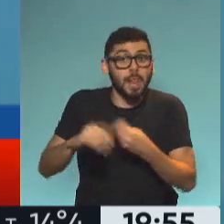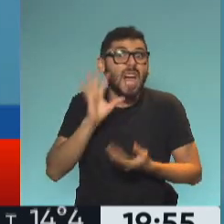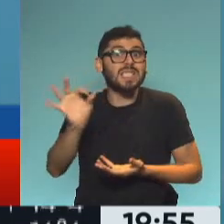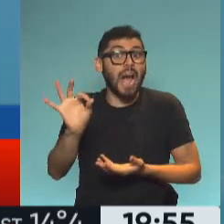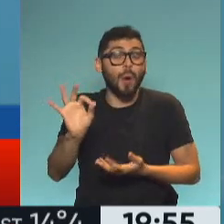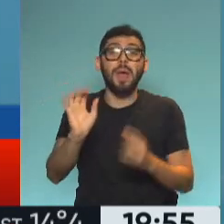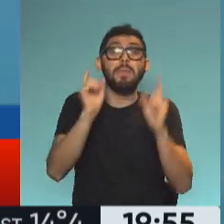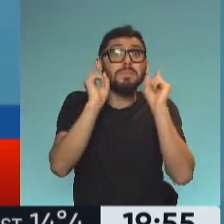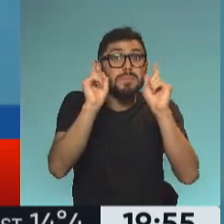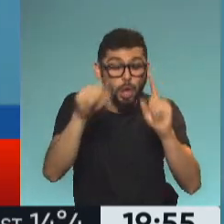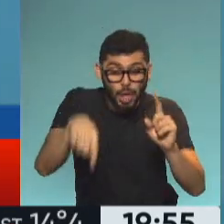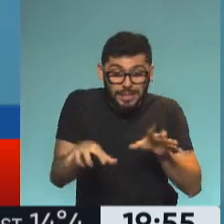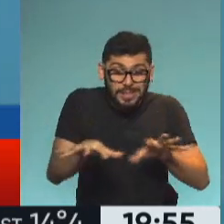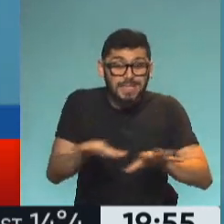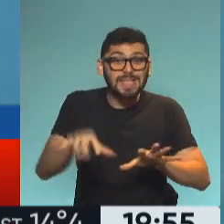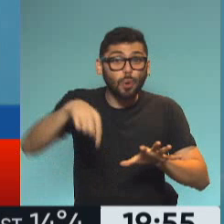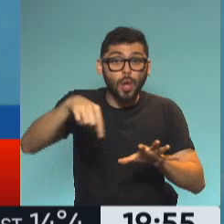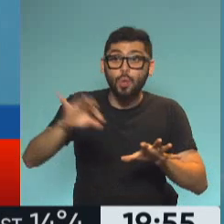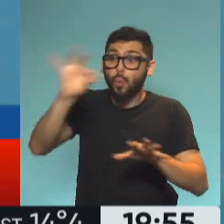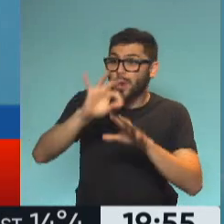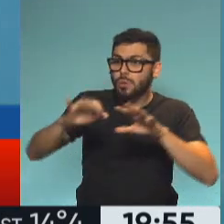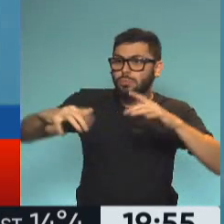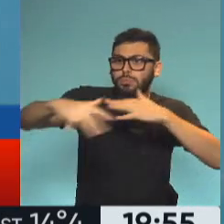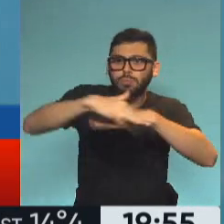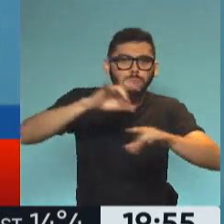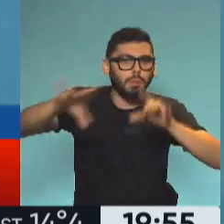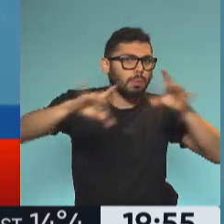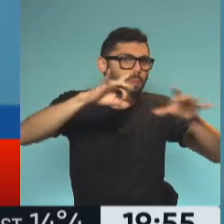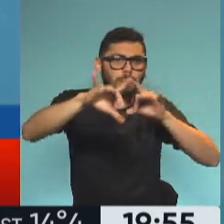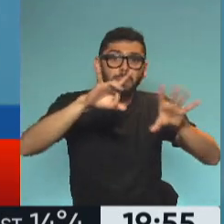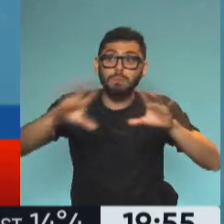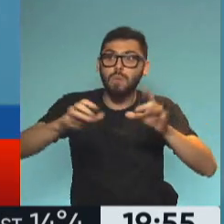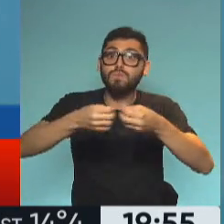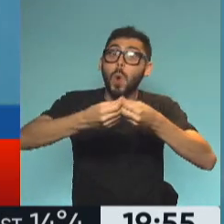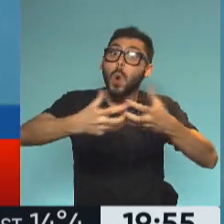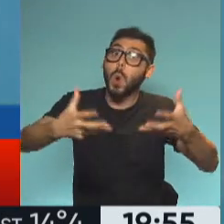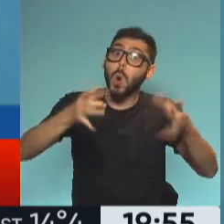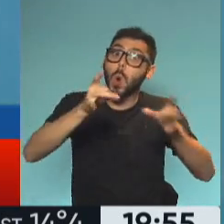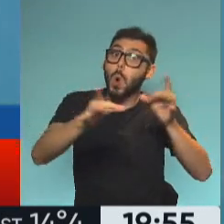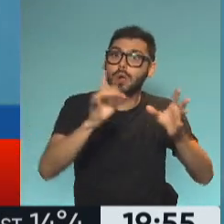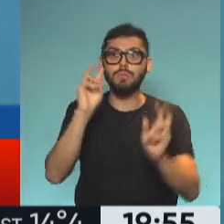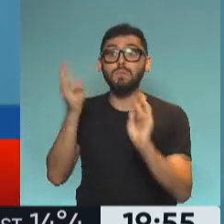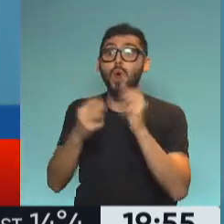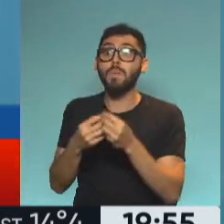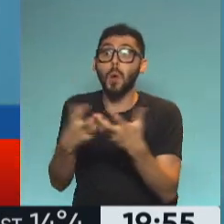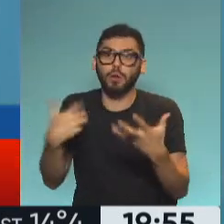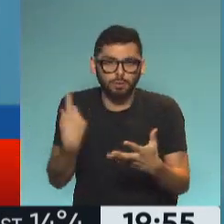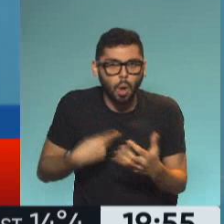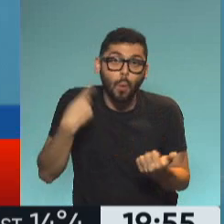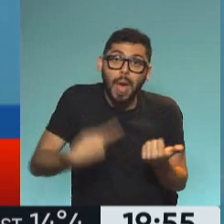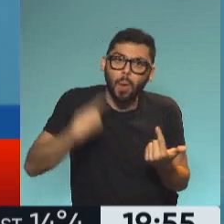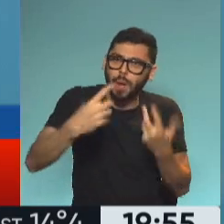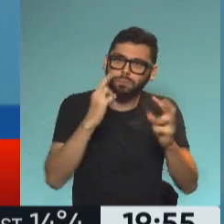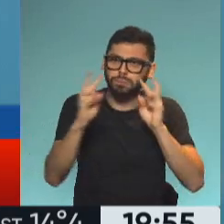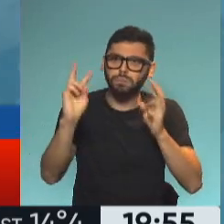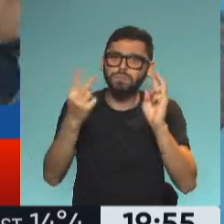Ahora, en este contexto de circulación comunitaria del virus, de tantos casos, de tanto nivel de fallecimiento que vemos todo el tiempo, hay